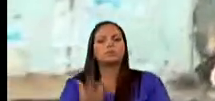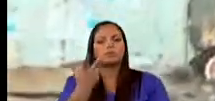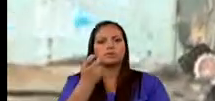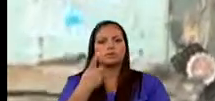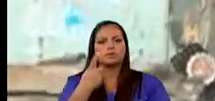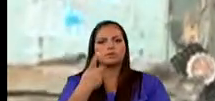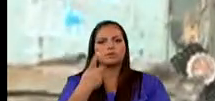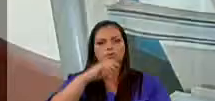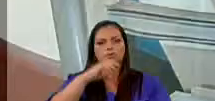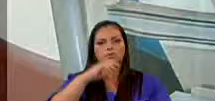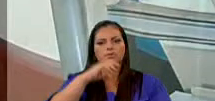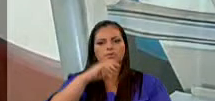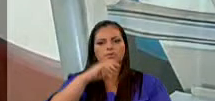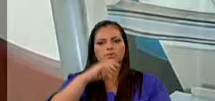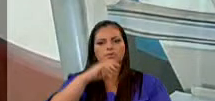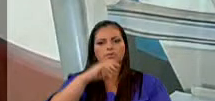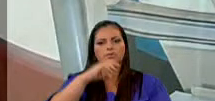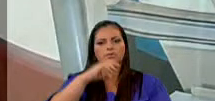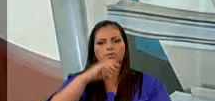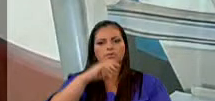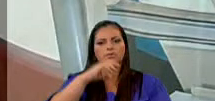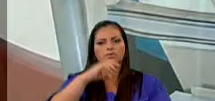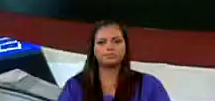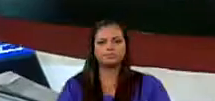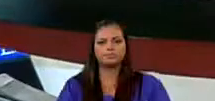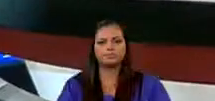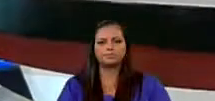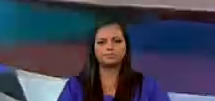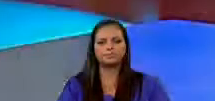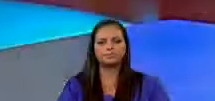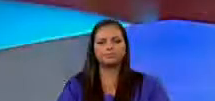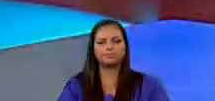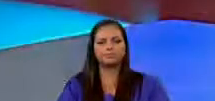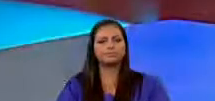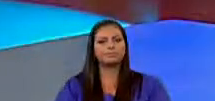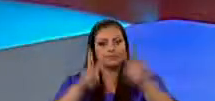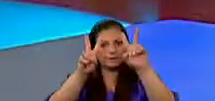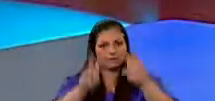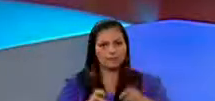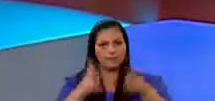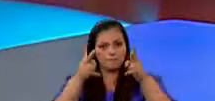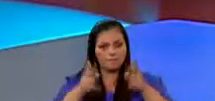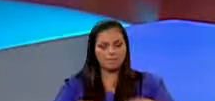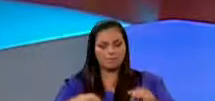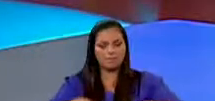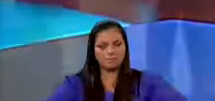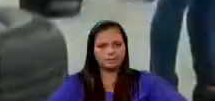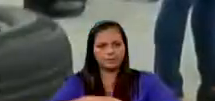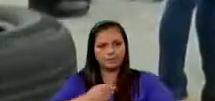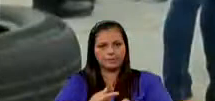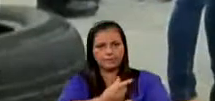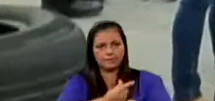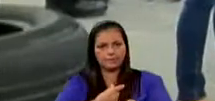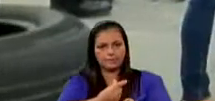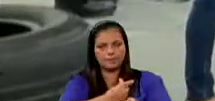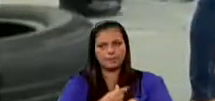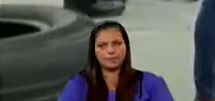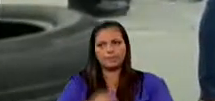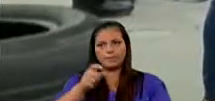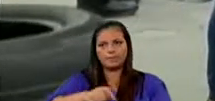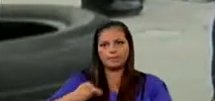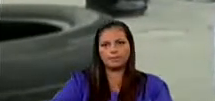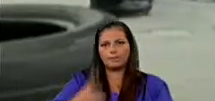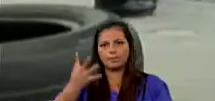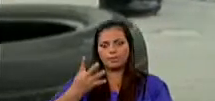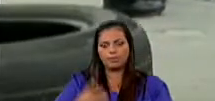Camacho. Y en este mismo tema, en Guayas se dio la detención de 4 personas que no pudieron justificar